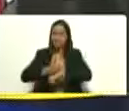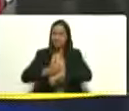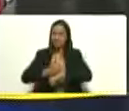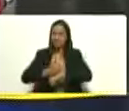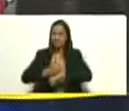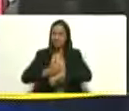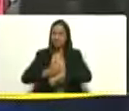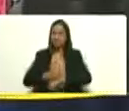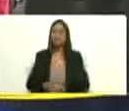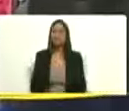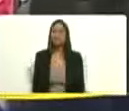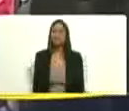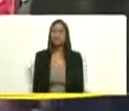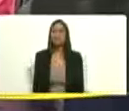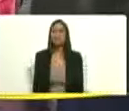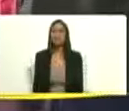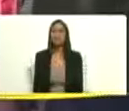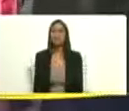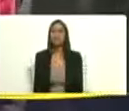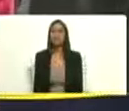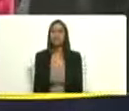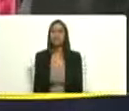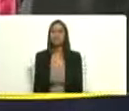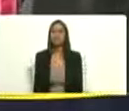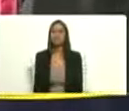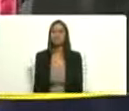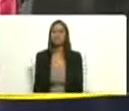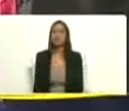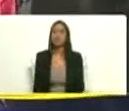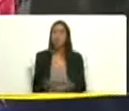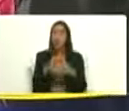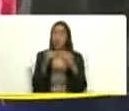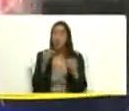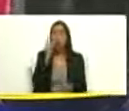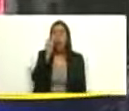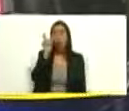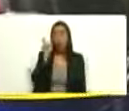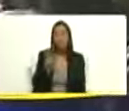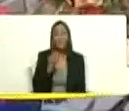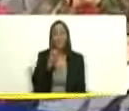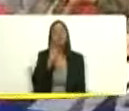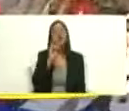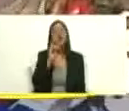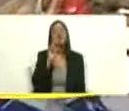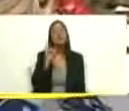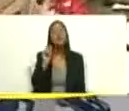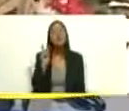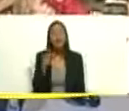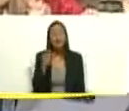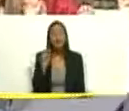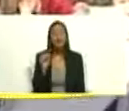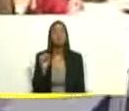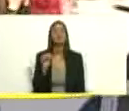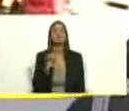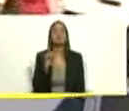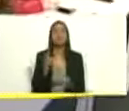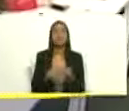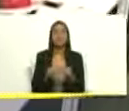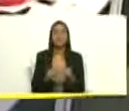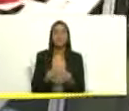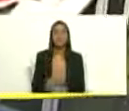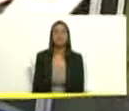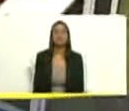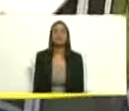Ramírez Allá está Rodríguez chín fariña María Cristina y el